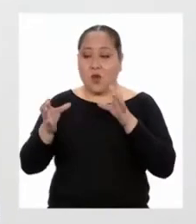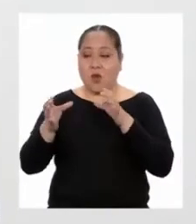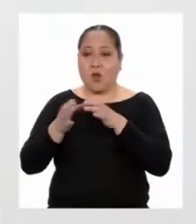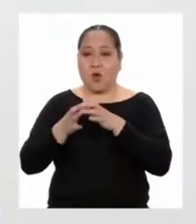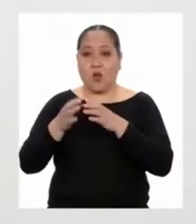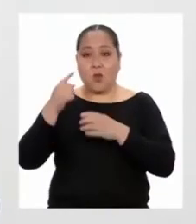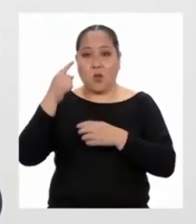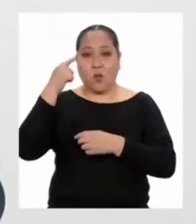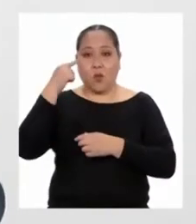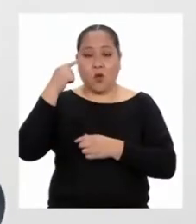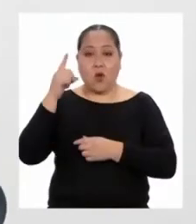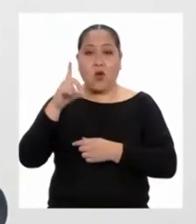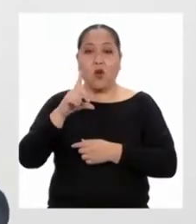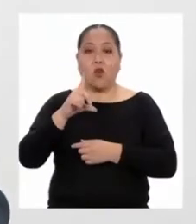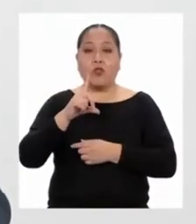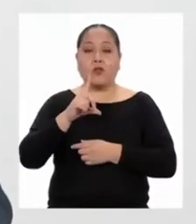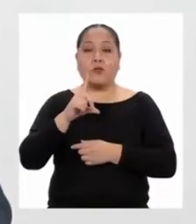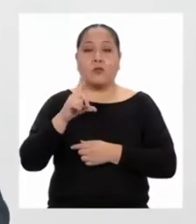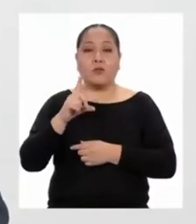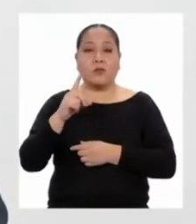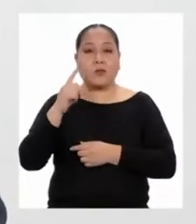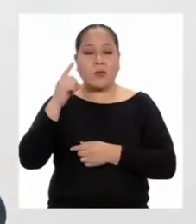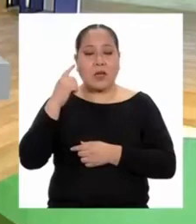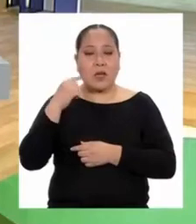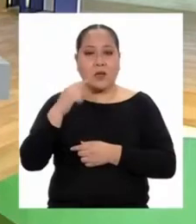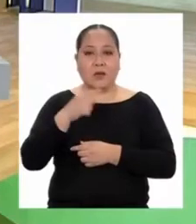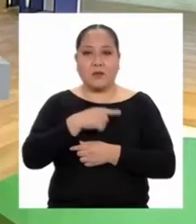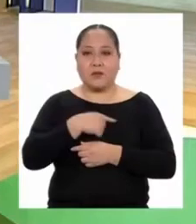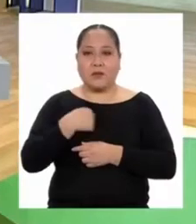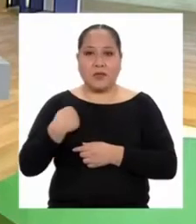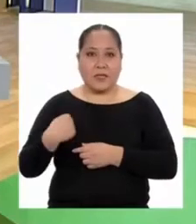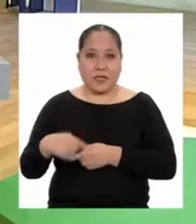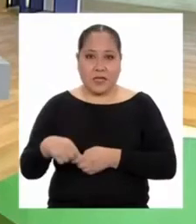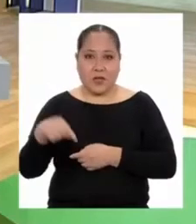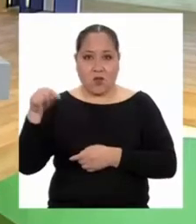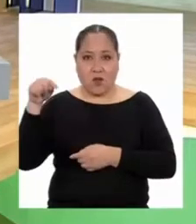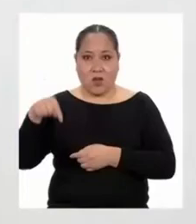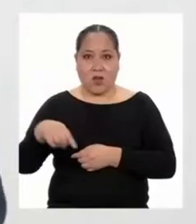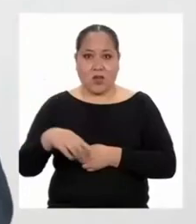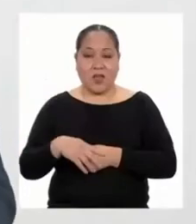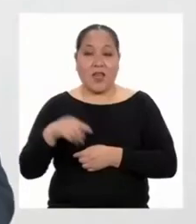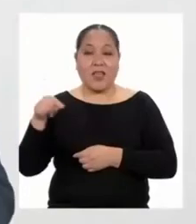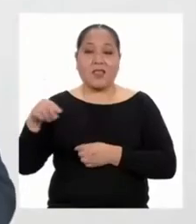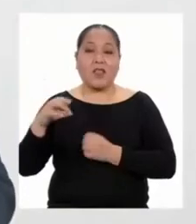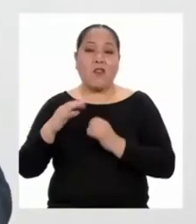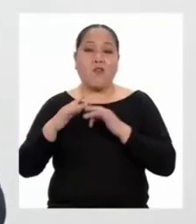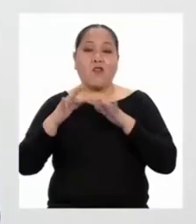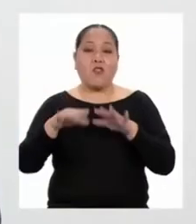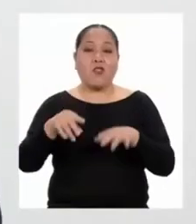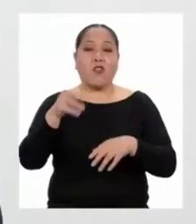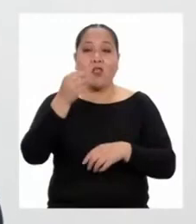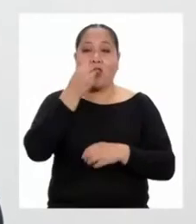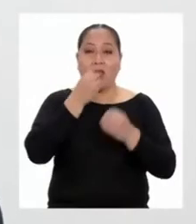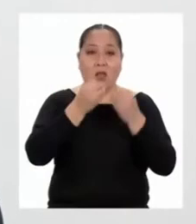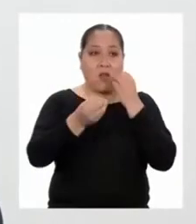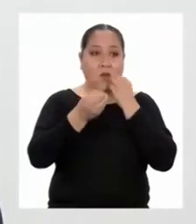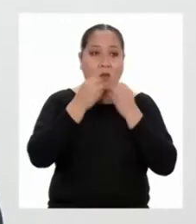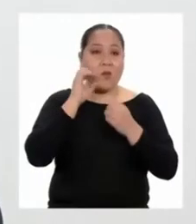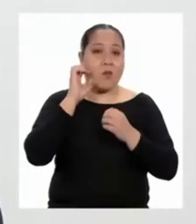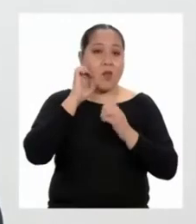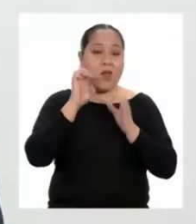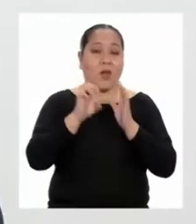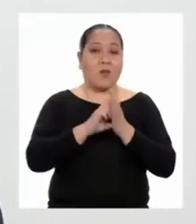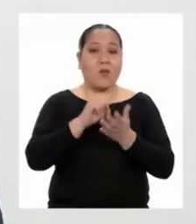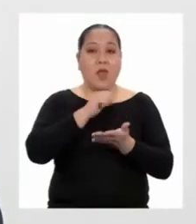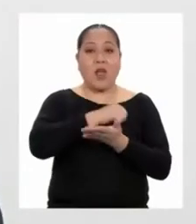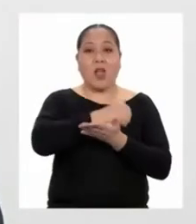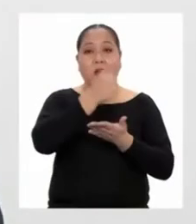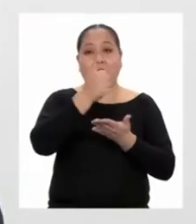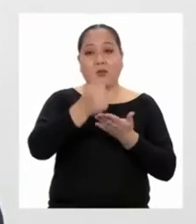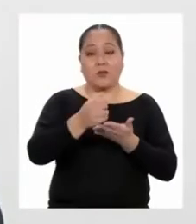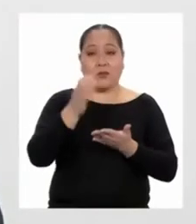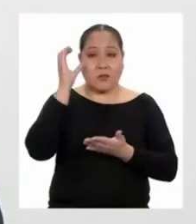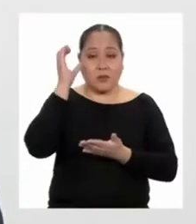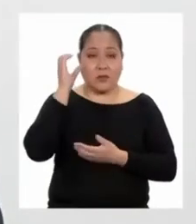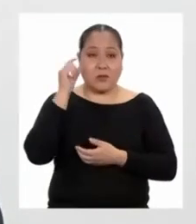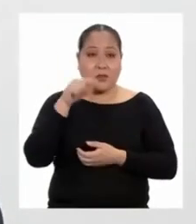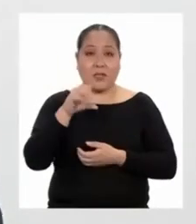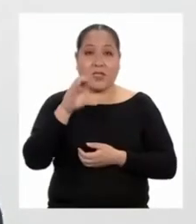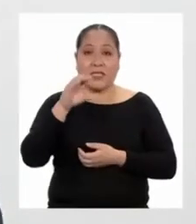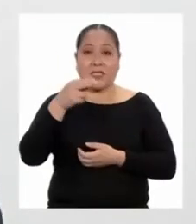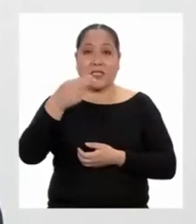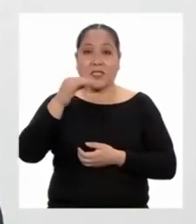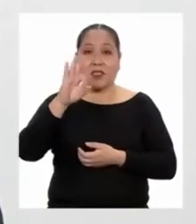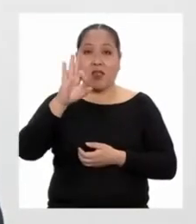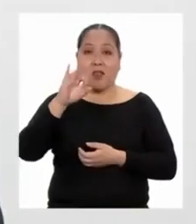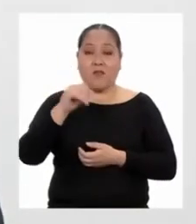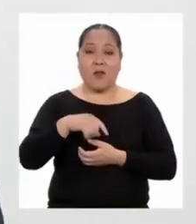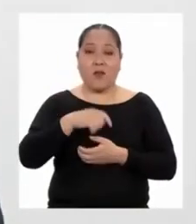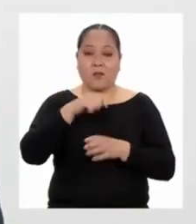país. ¿En qué crees que ha influido? En nuestra gastronomía. Claro, el chifa es el tipo de comida preparada a la peruana